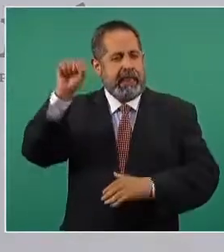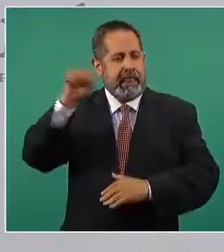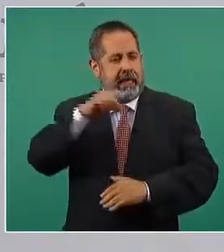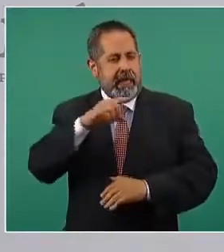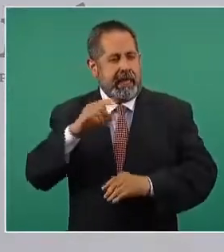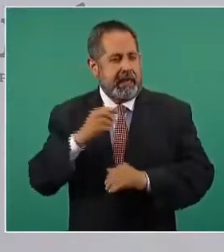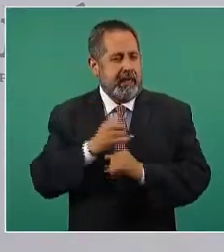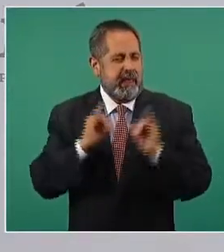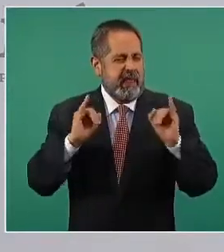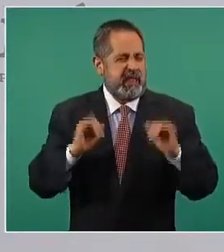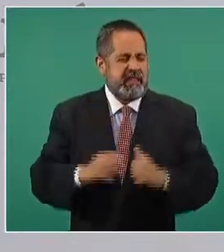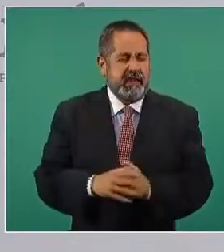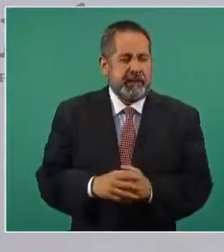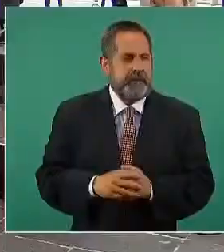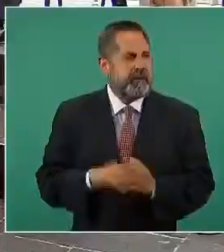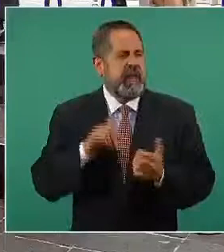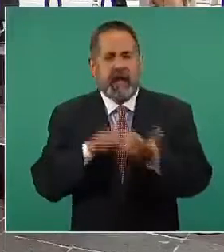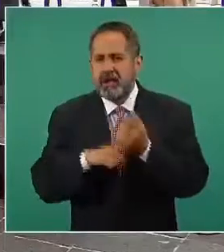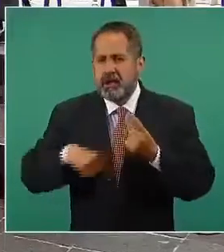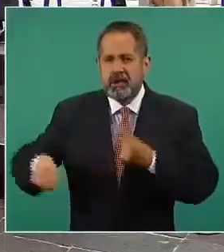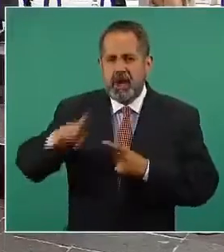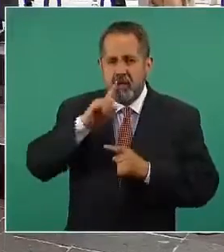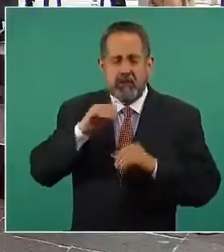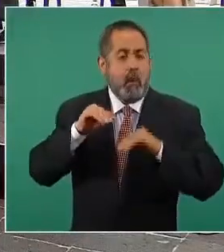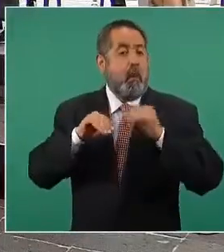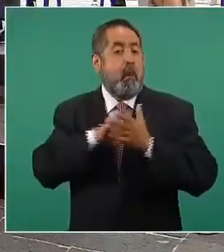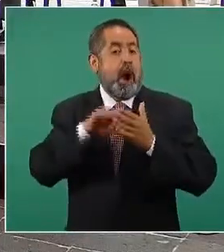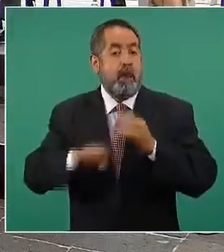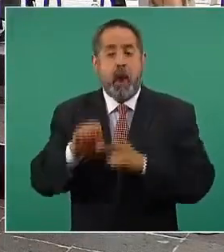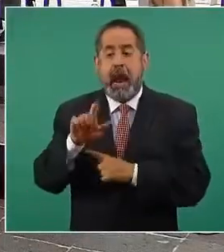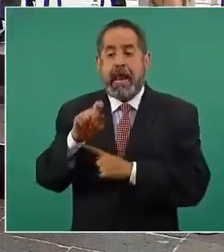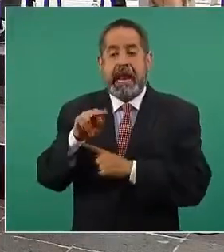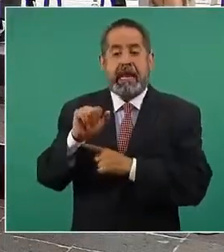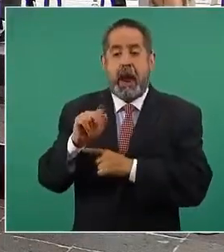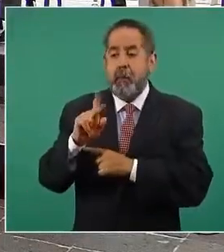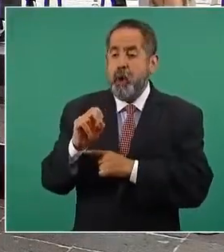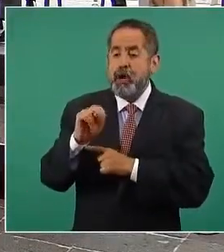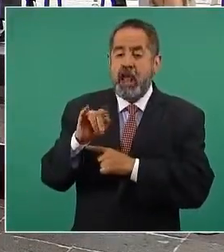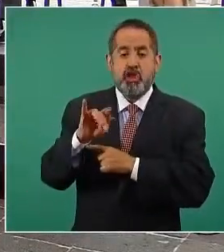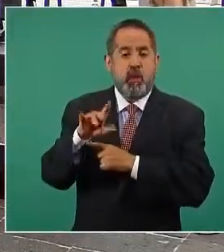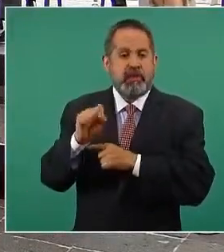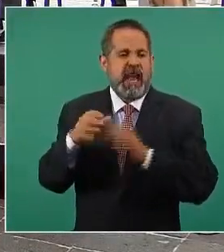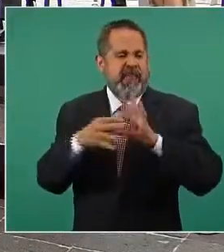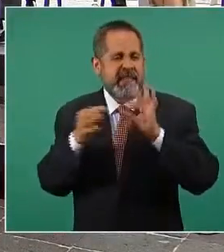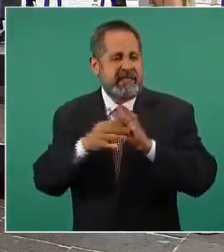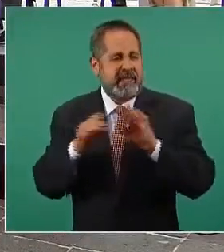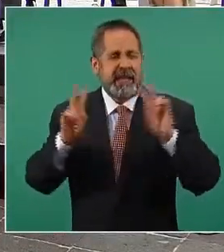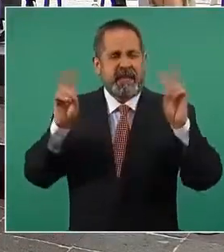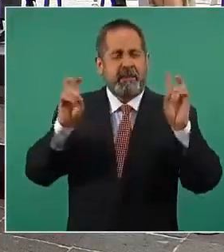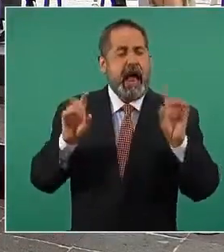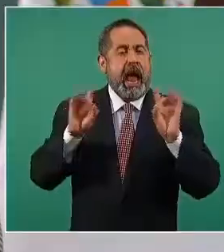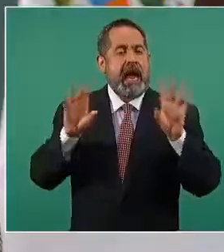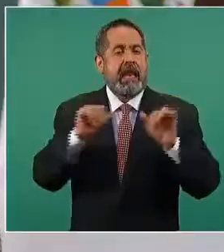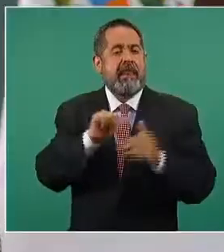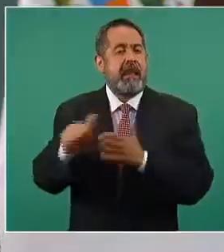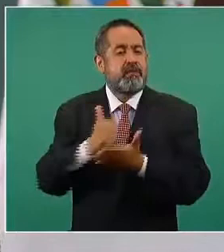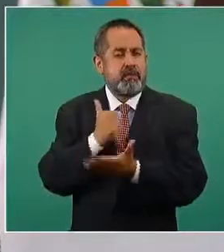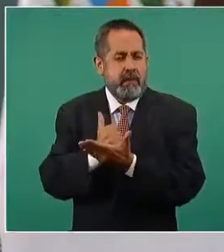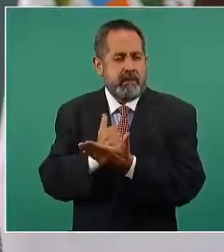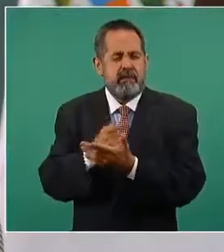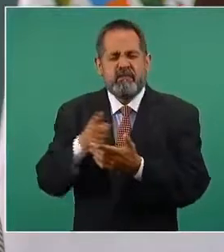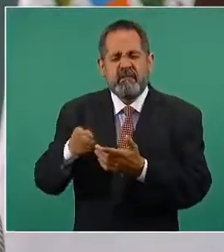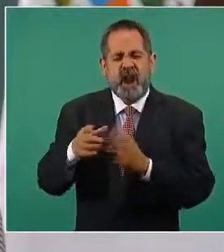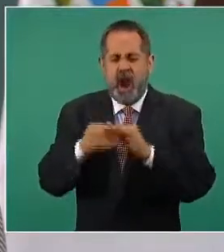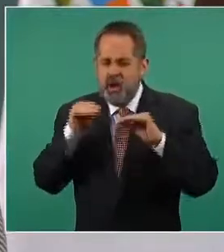ángeles silenciosos que Elena Poniatowska refirió en Los Ángeles de la Ciudad, los que han construido